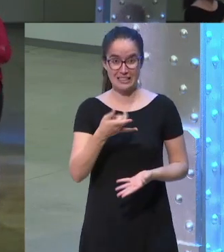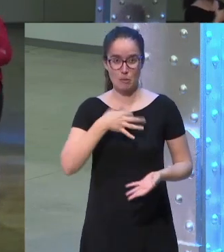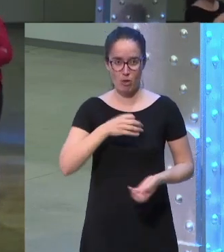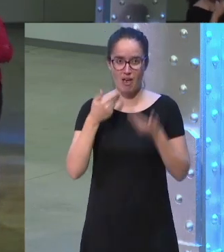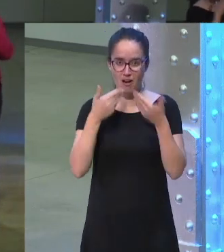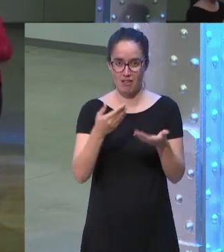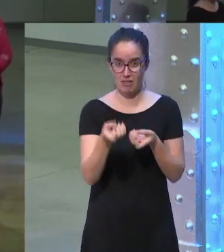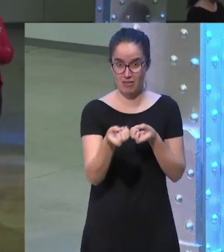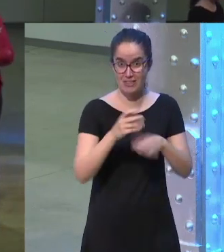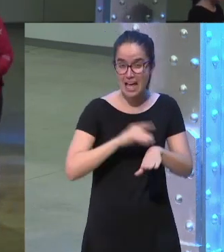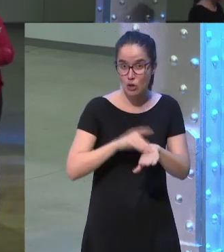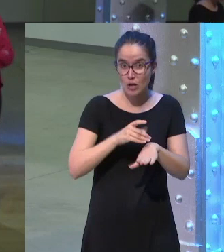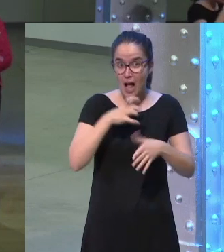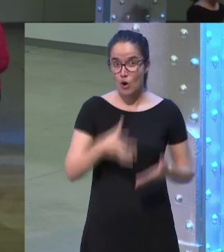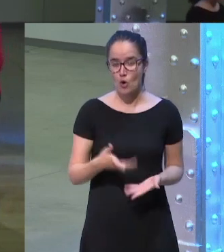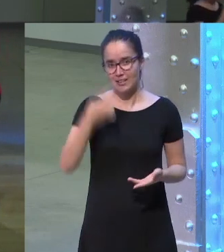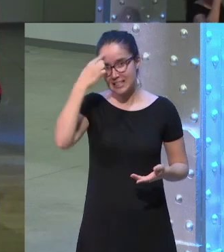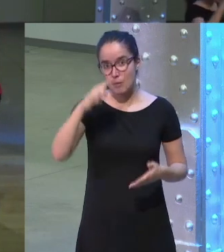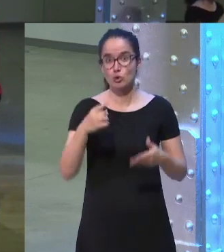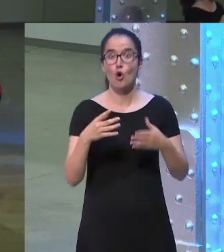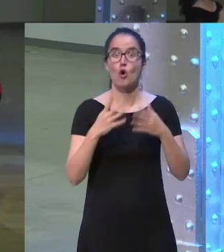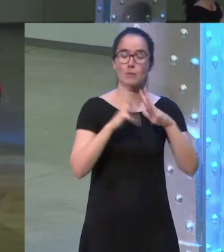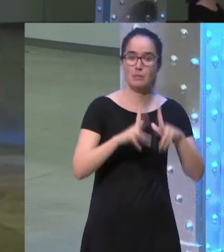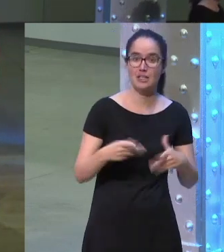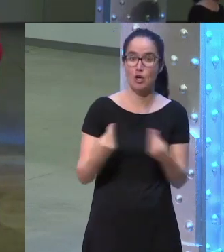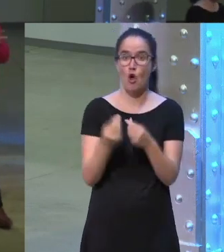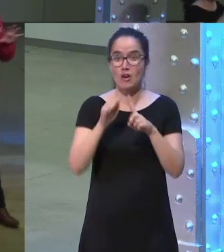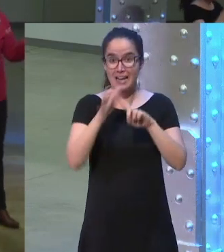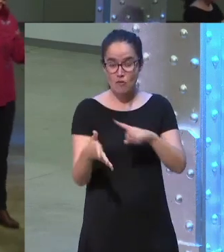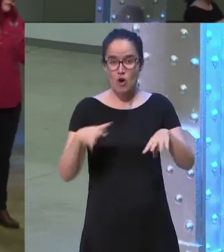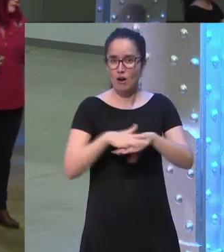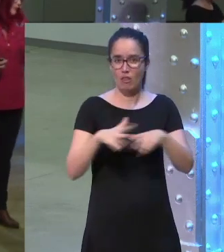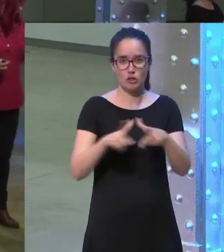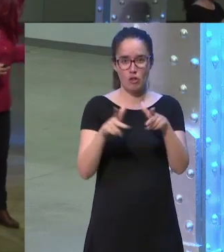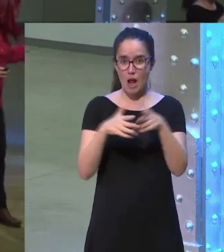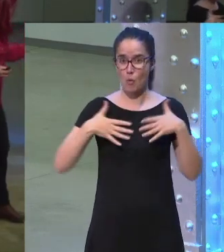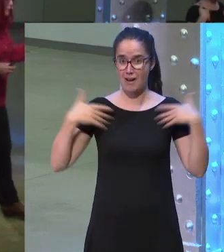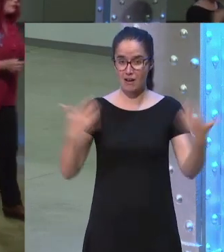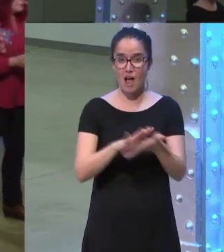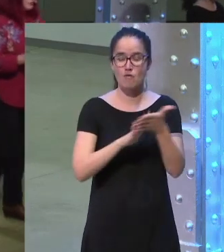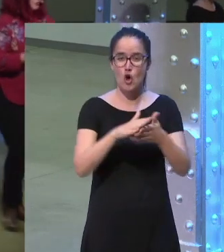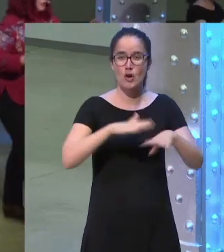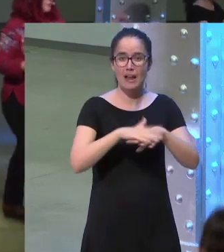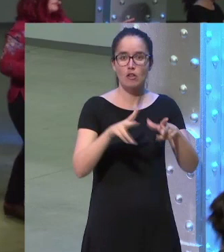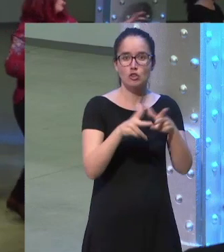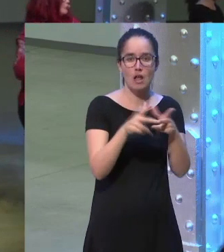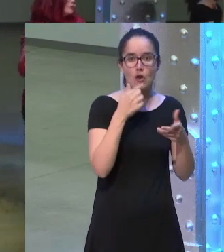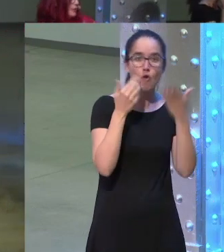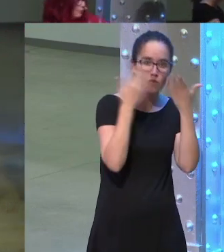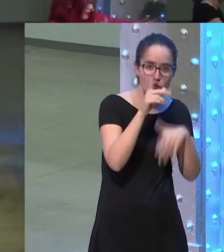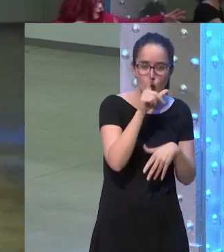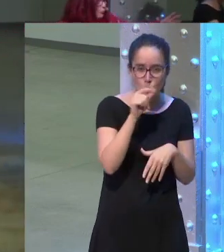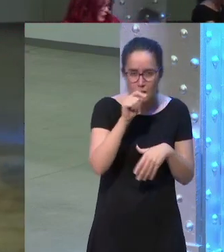ahora podemos ver, y lo vemos con matemáticas, con grafos, que en cualquier red social, y cuando hablo de red social no me refiero solo a Facebook